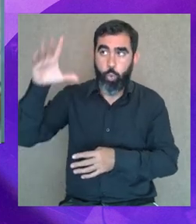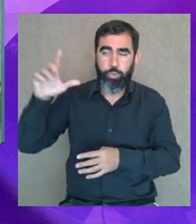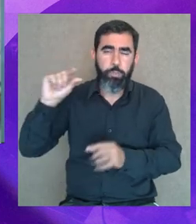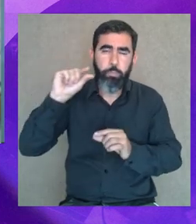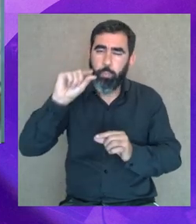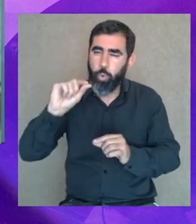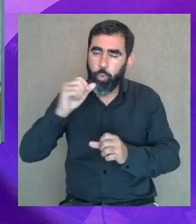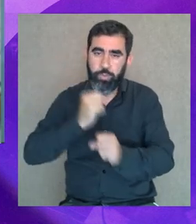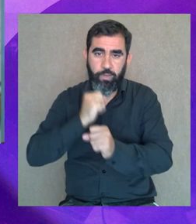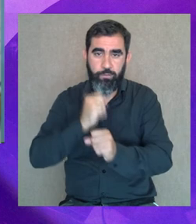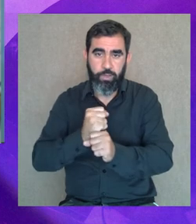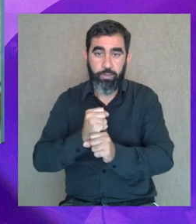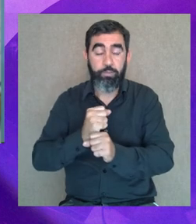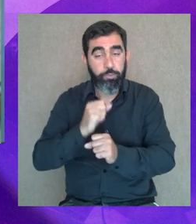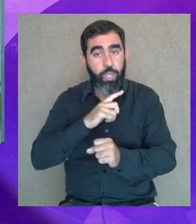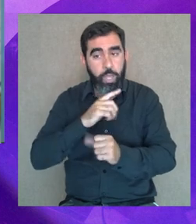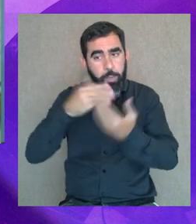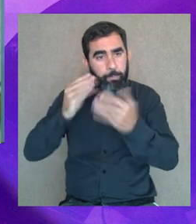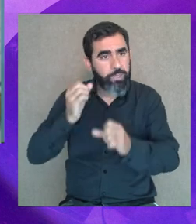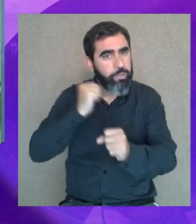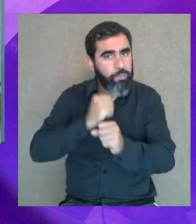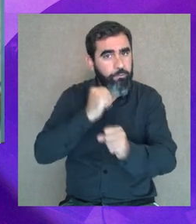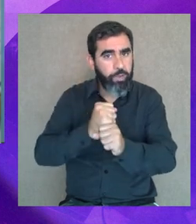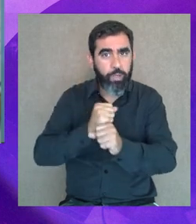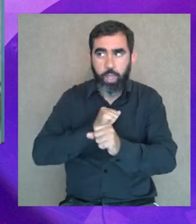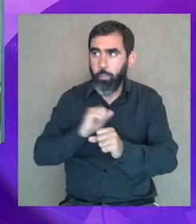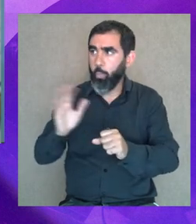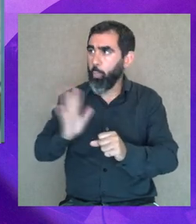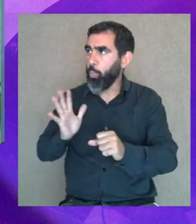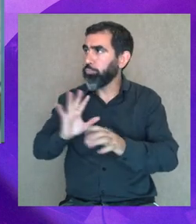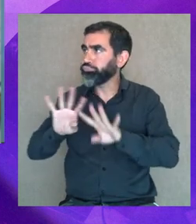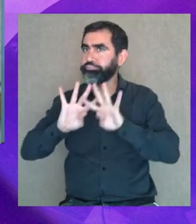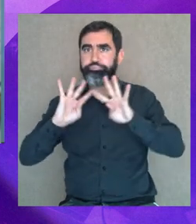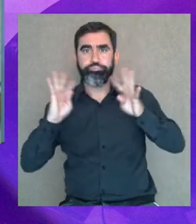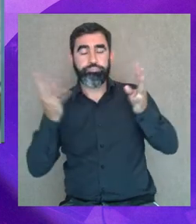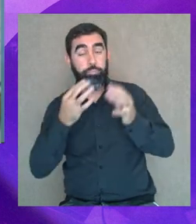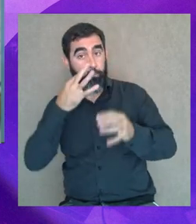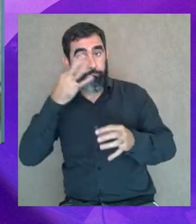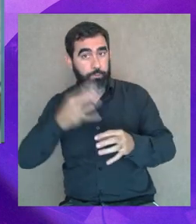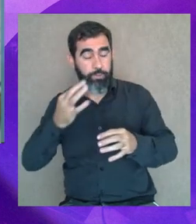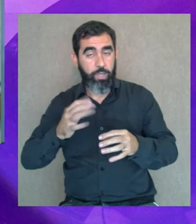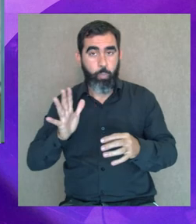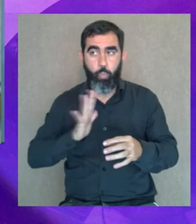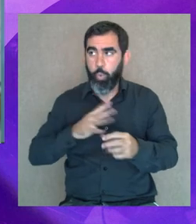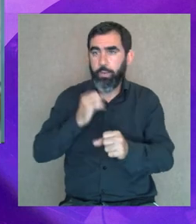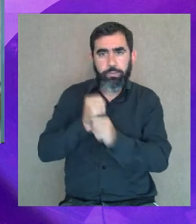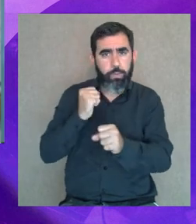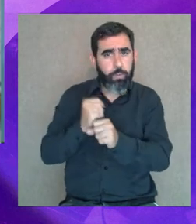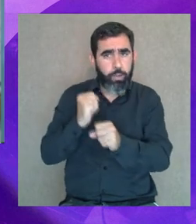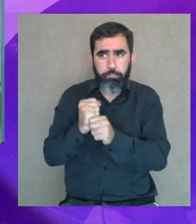es muy poco entonces como que ya está el montaje y aparecen y listo se empiezan como pero hay dos mujeres